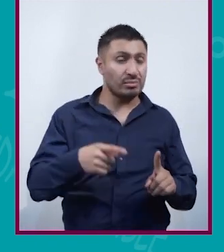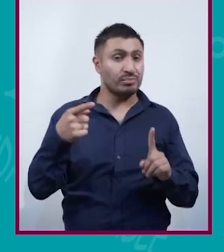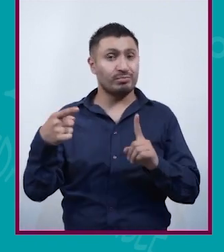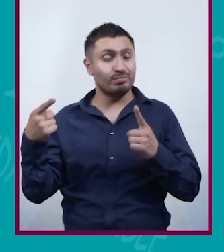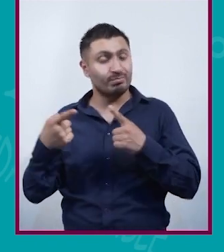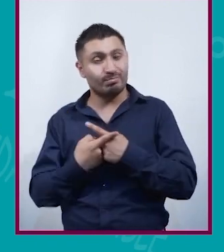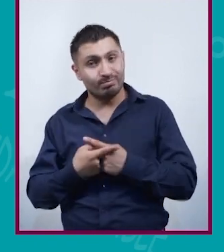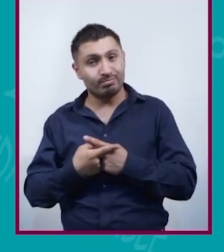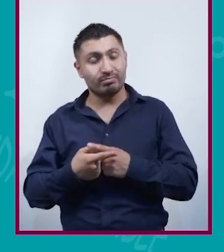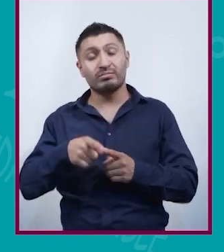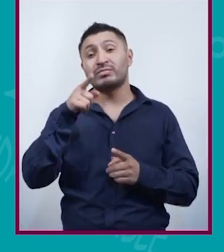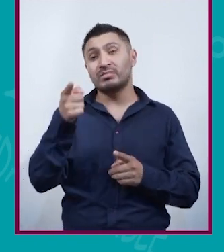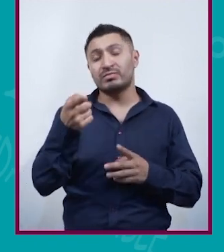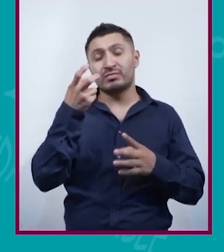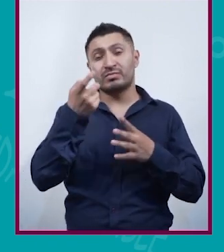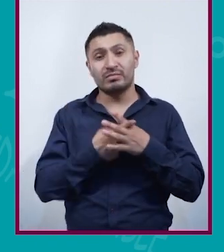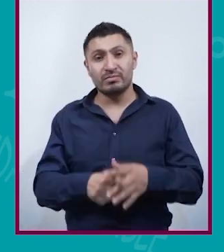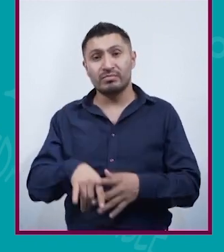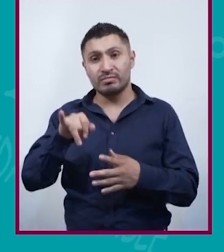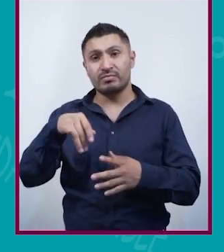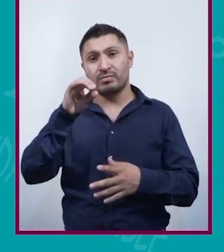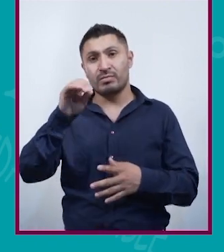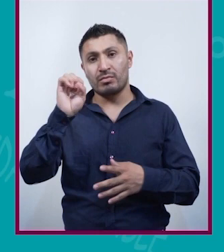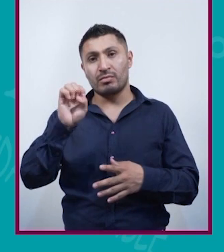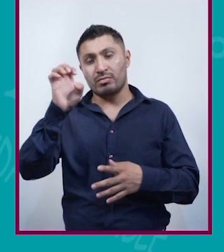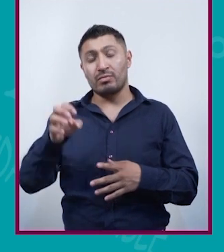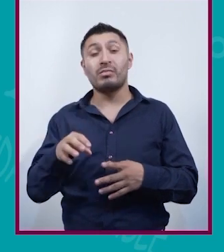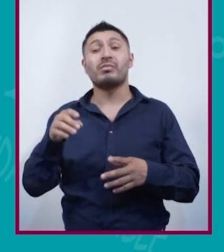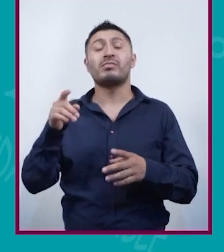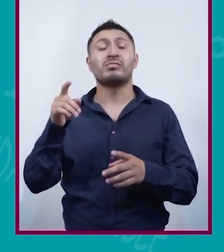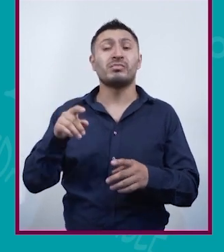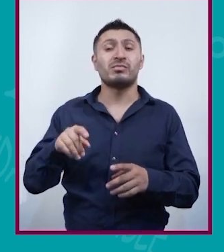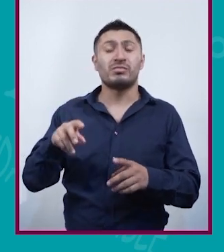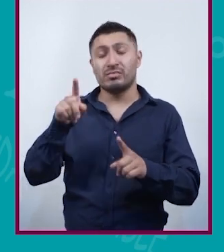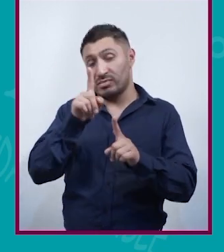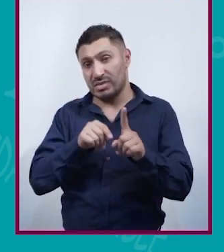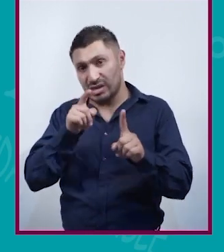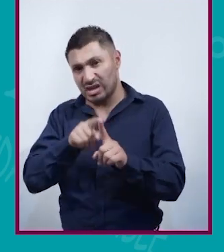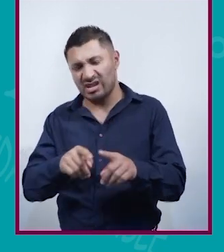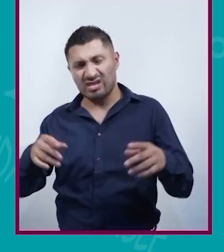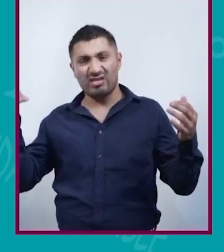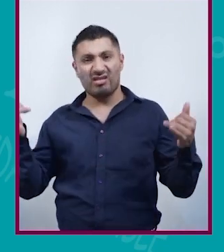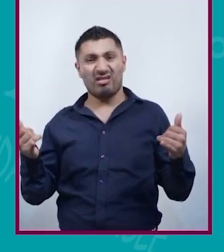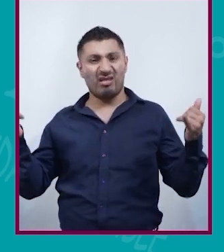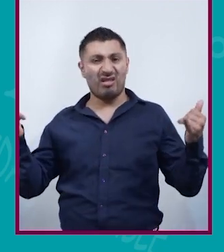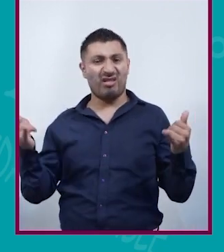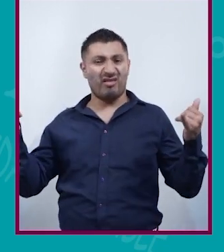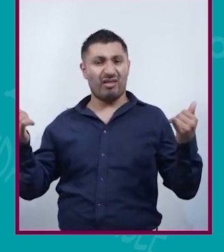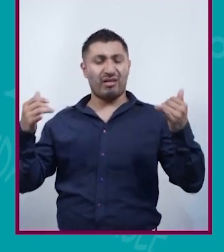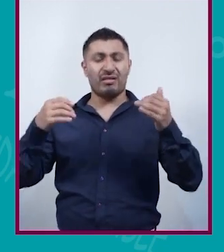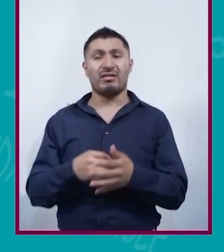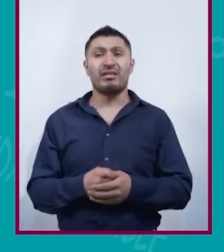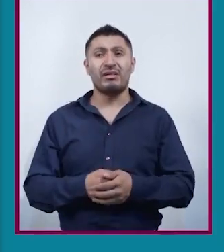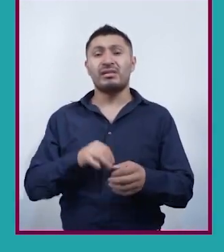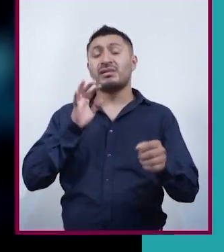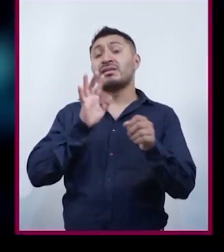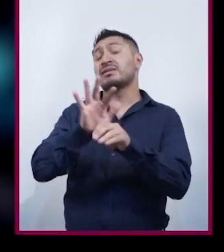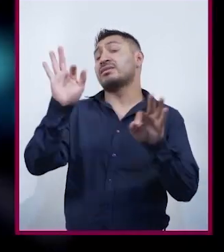al positivismo y ahí nació el José Vasconcelos crítico, el José Vasconcelos rebelde.